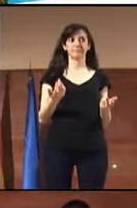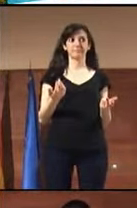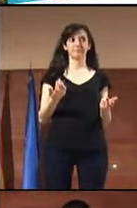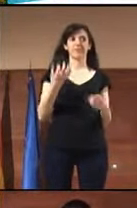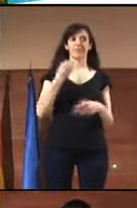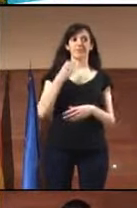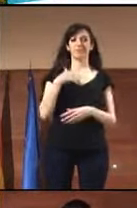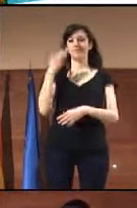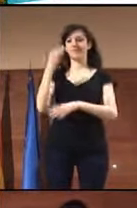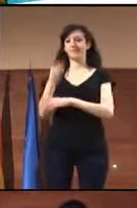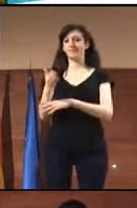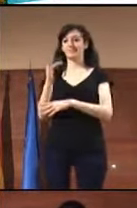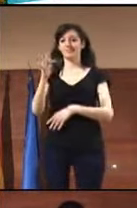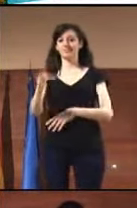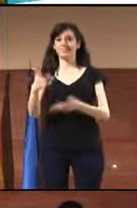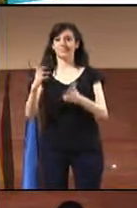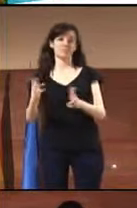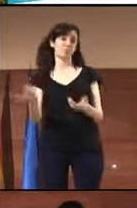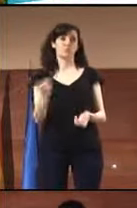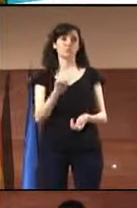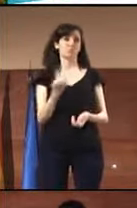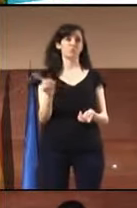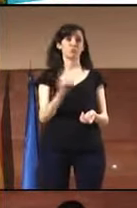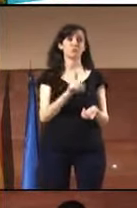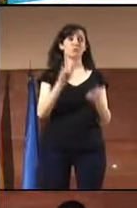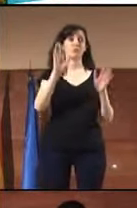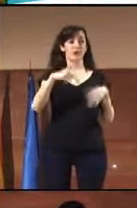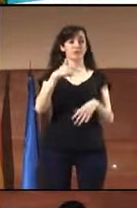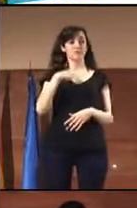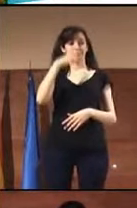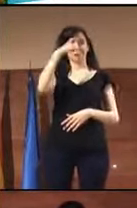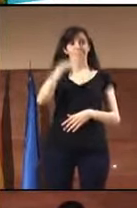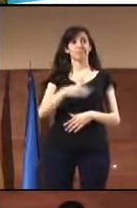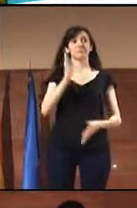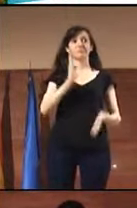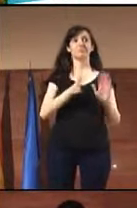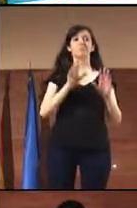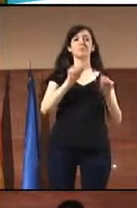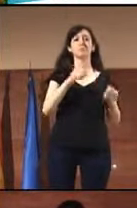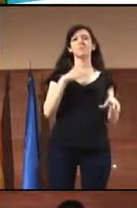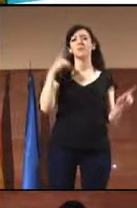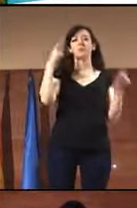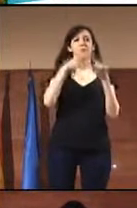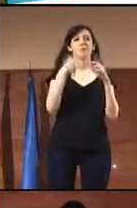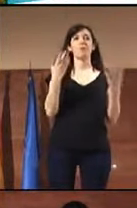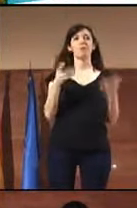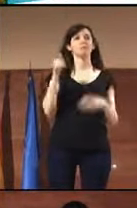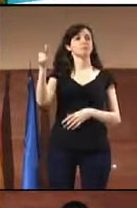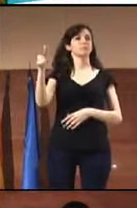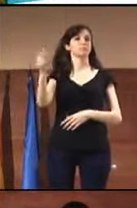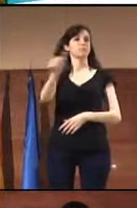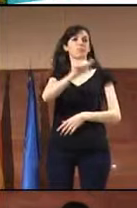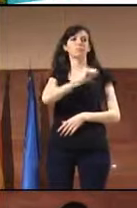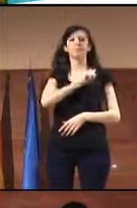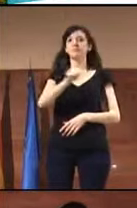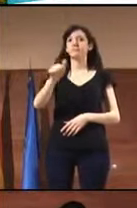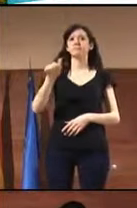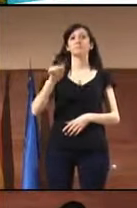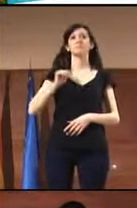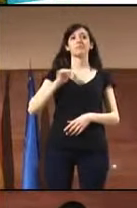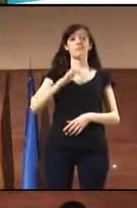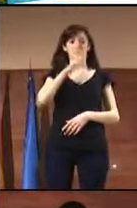a frenarle la silla? No, al final, yo como terapeuta, mi objetivo siempre va a ser que sea completamente independiente, para eso